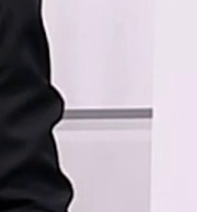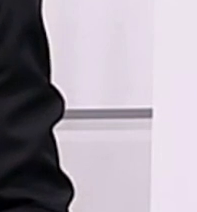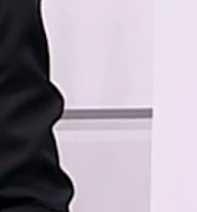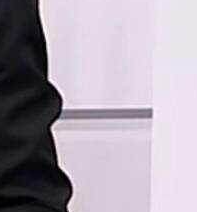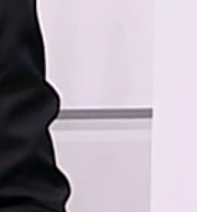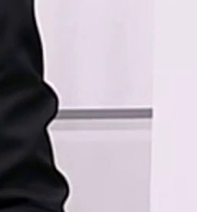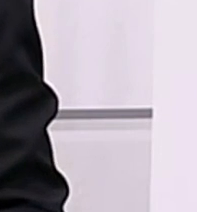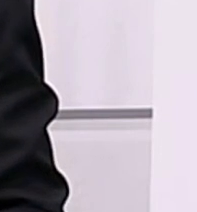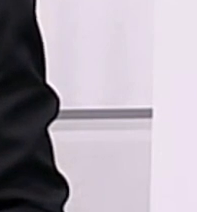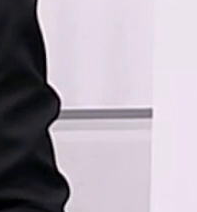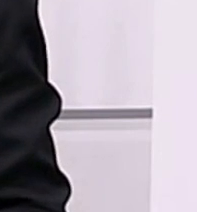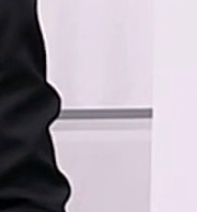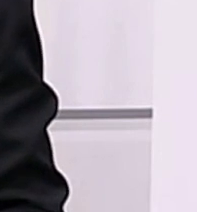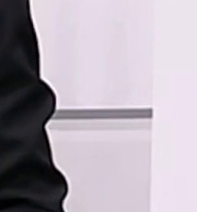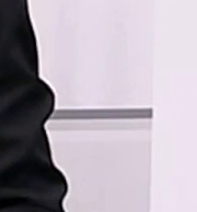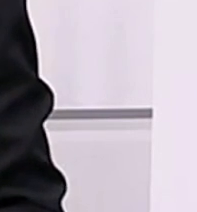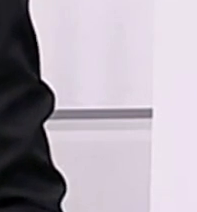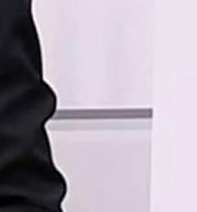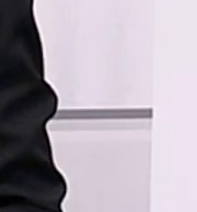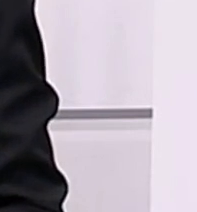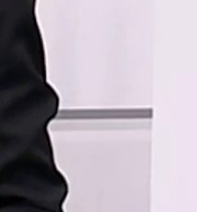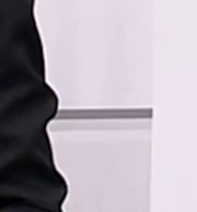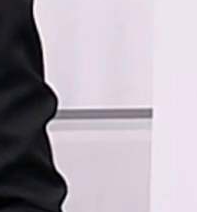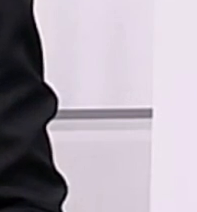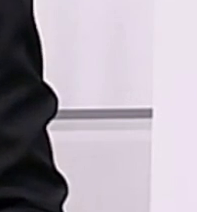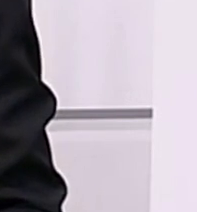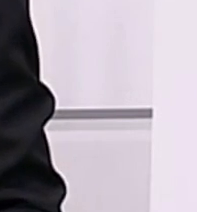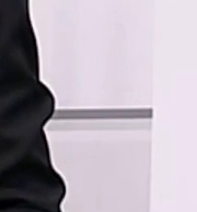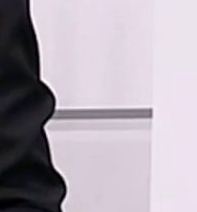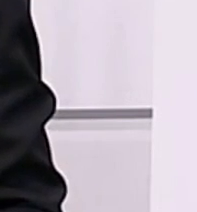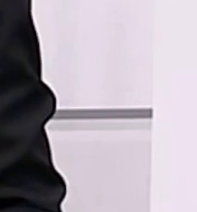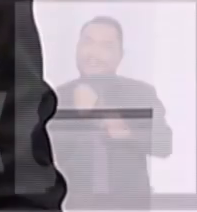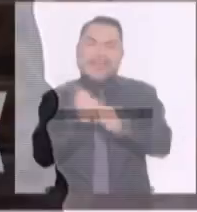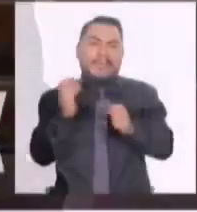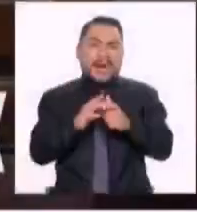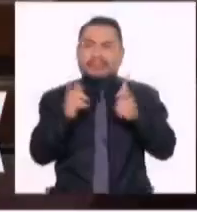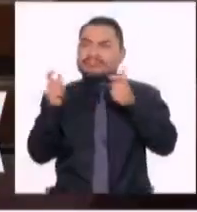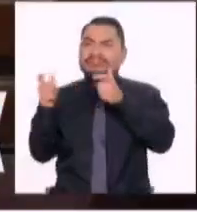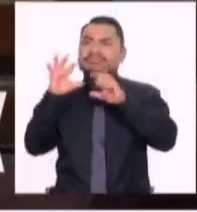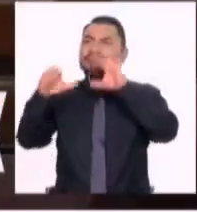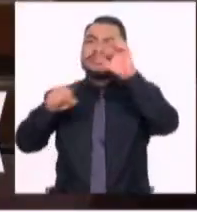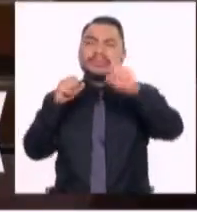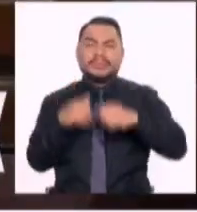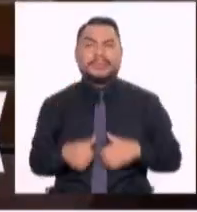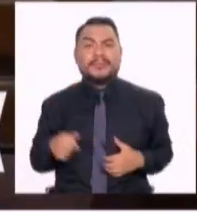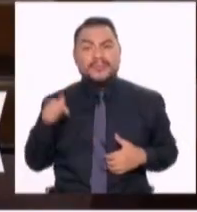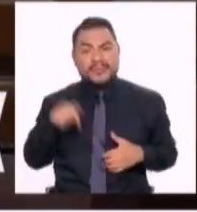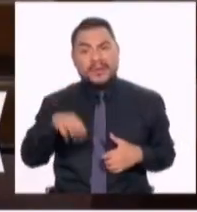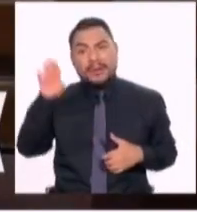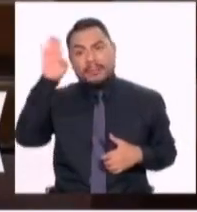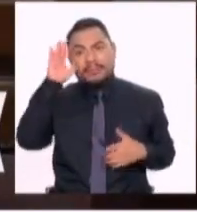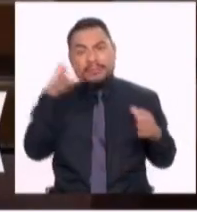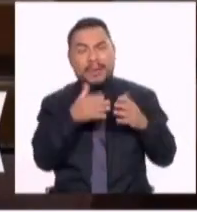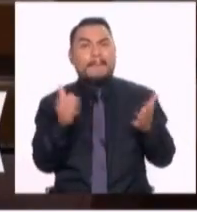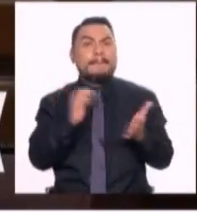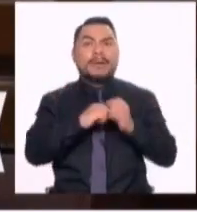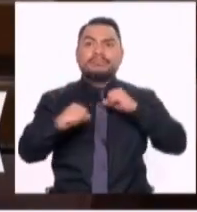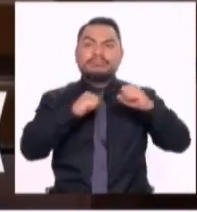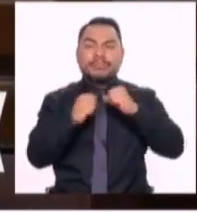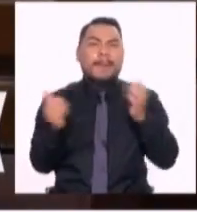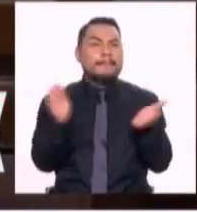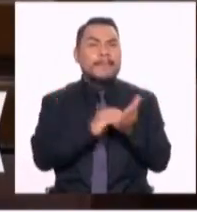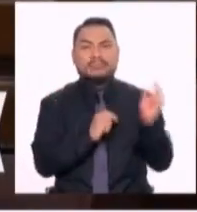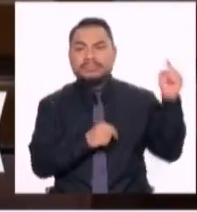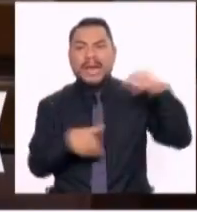tenemos, un análisis, lectura, una acción del comentar, un análisis, repito, profundo, de repente en algún tema que a usted le interese,